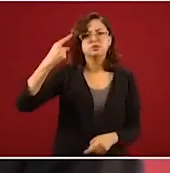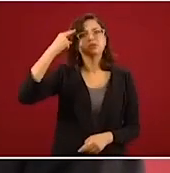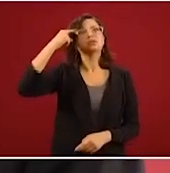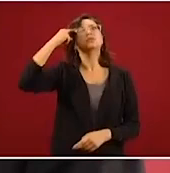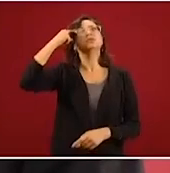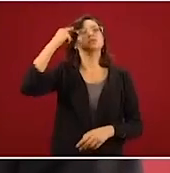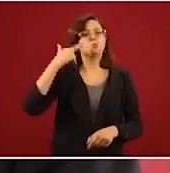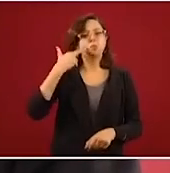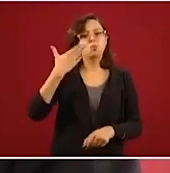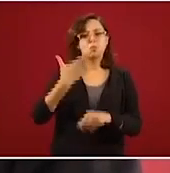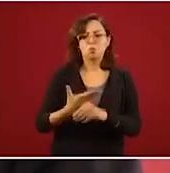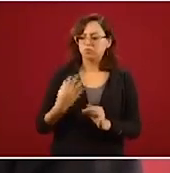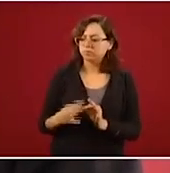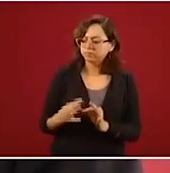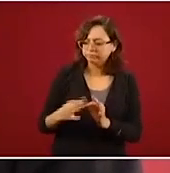muy responsable,